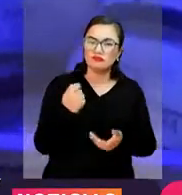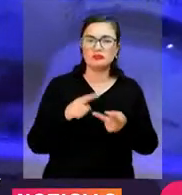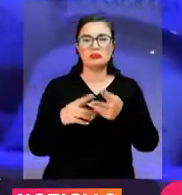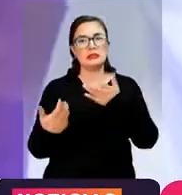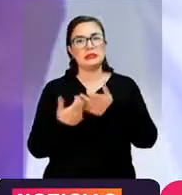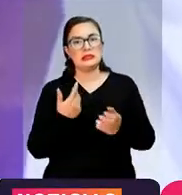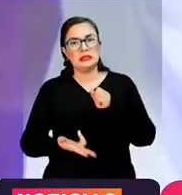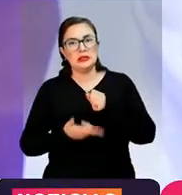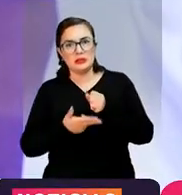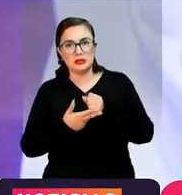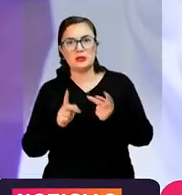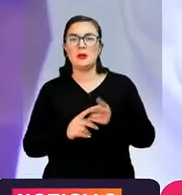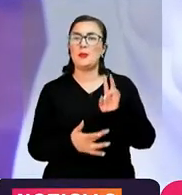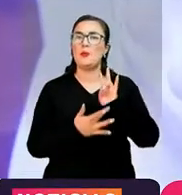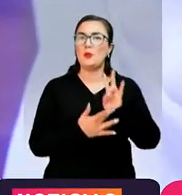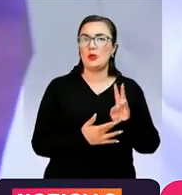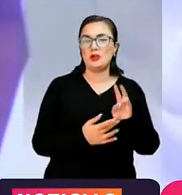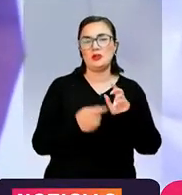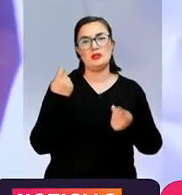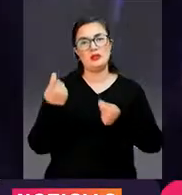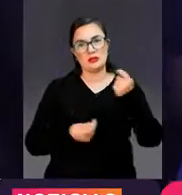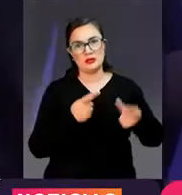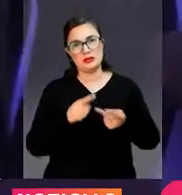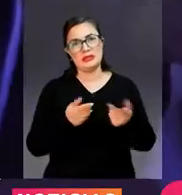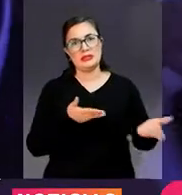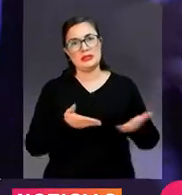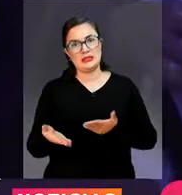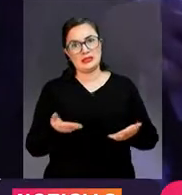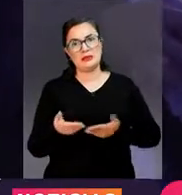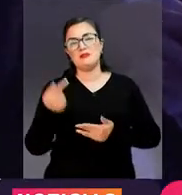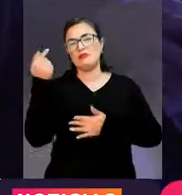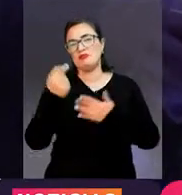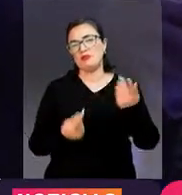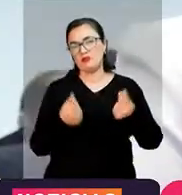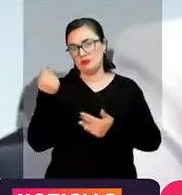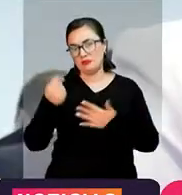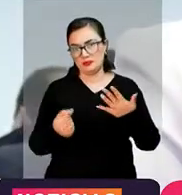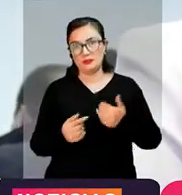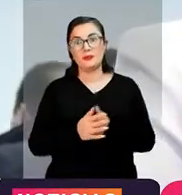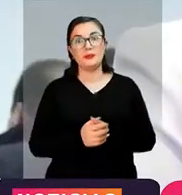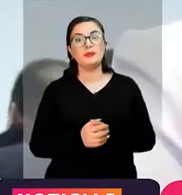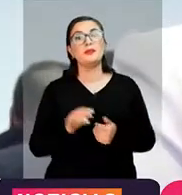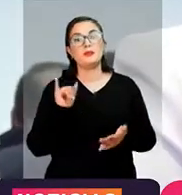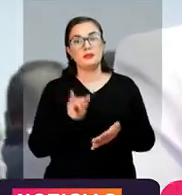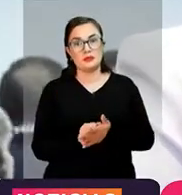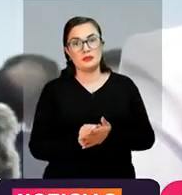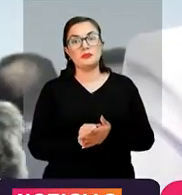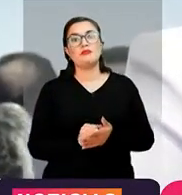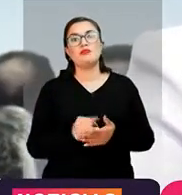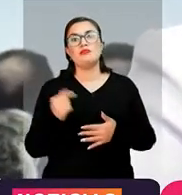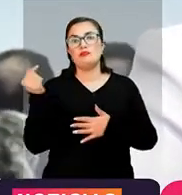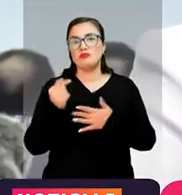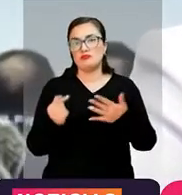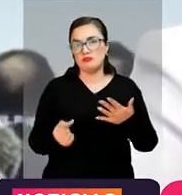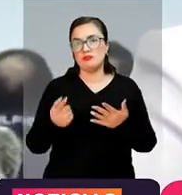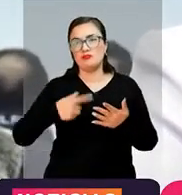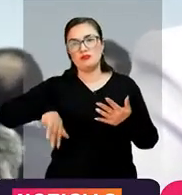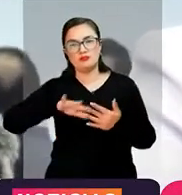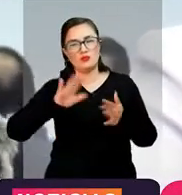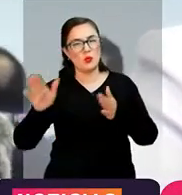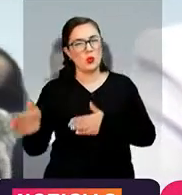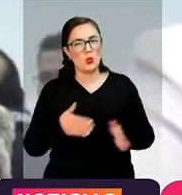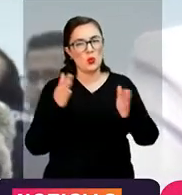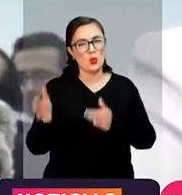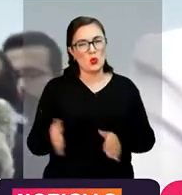modelos de negocio servicios financieros y economía solidaria van a tener su disposición un sinnúmero de cursos que les van a